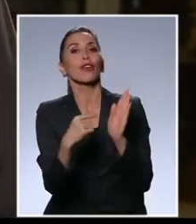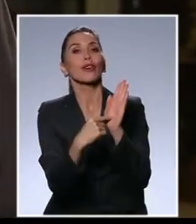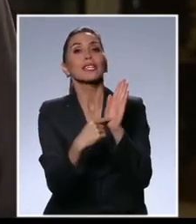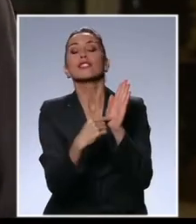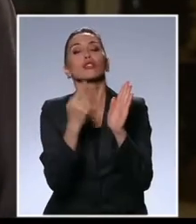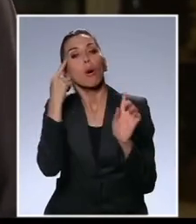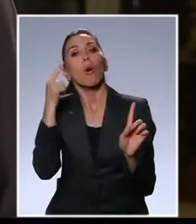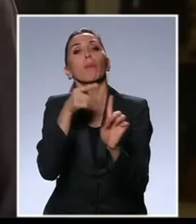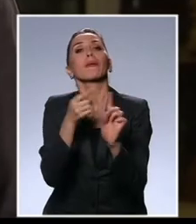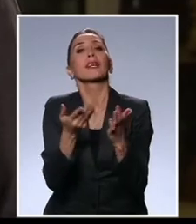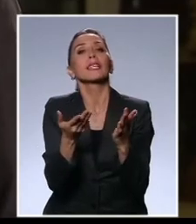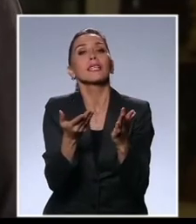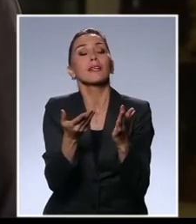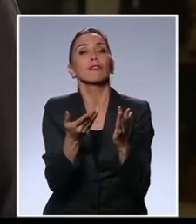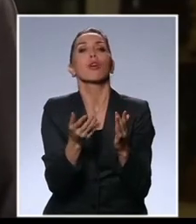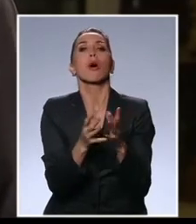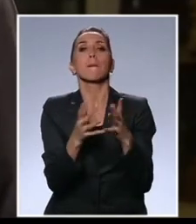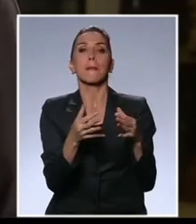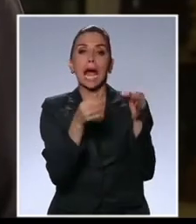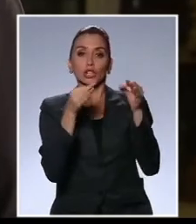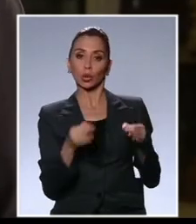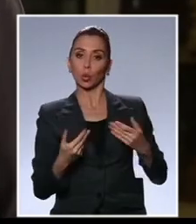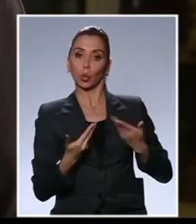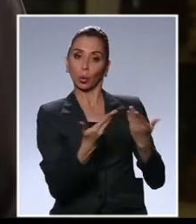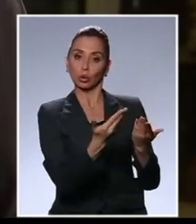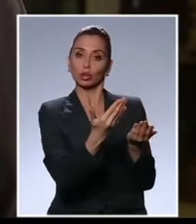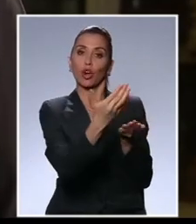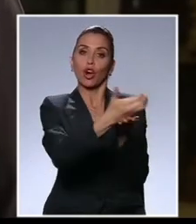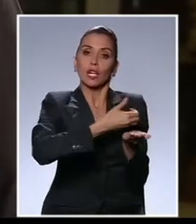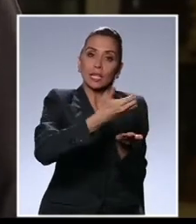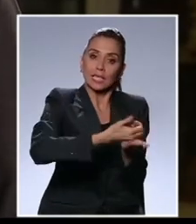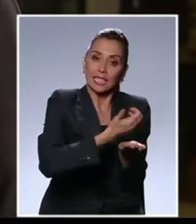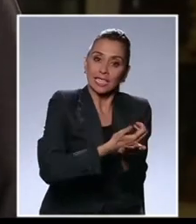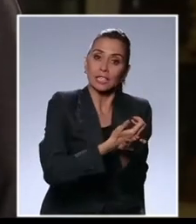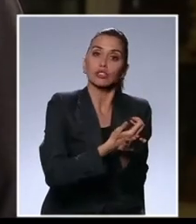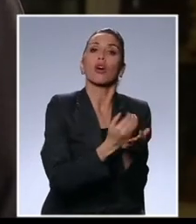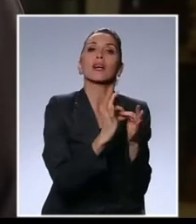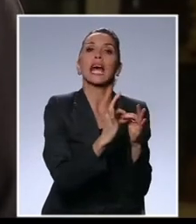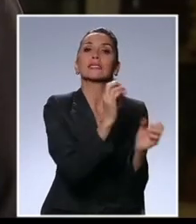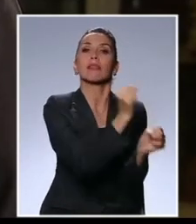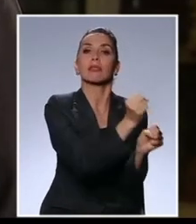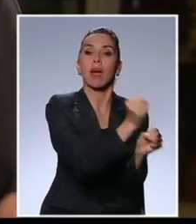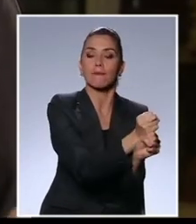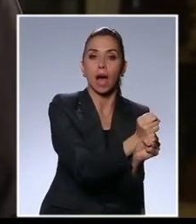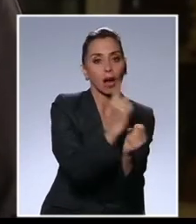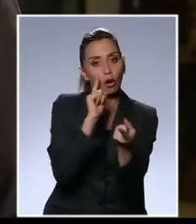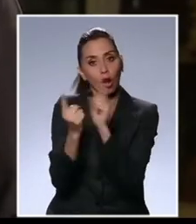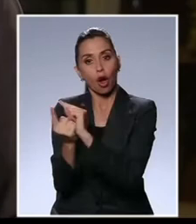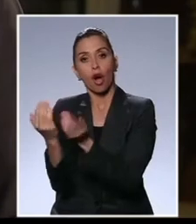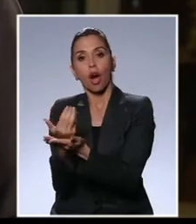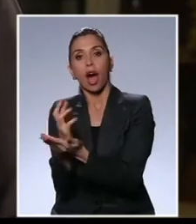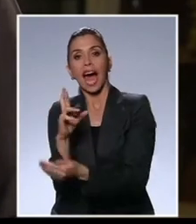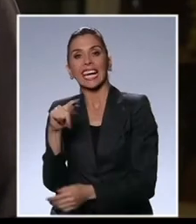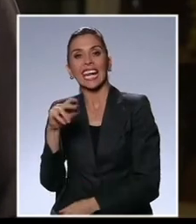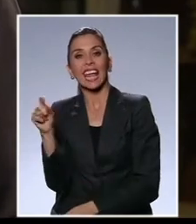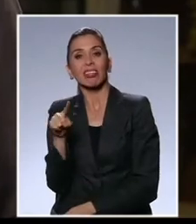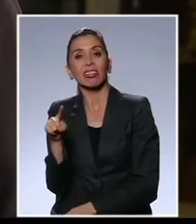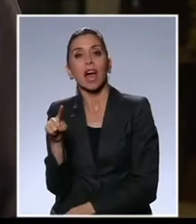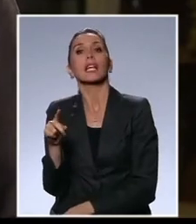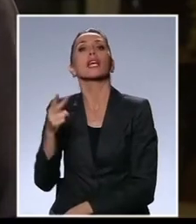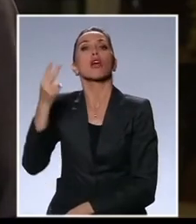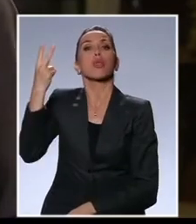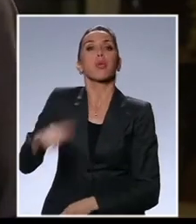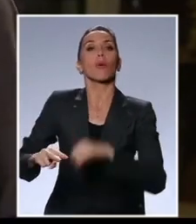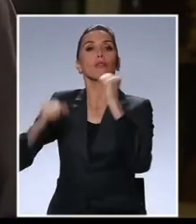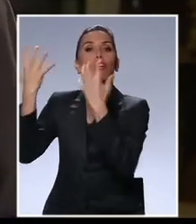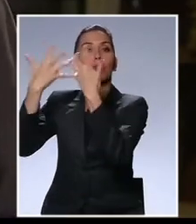Busca tratar de manera más justa los ingresos producto del trabajo en relación con las rentas que provienen de la propiedad